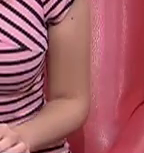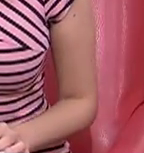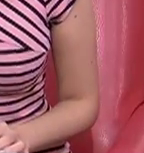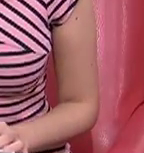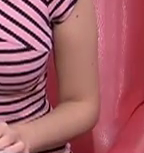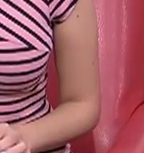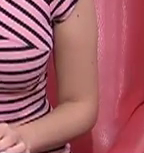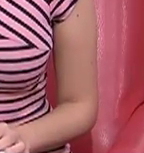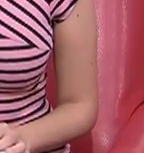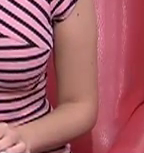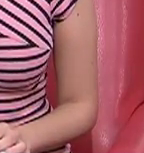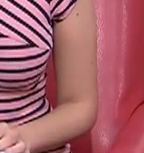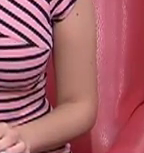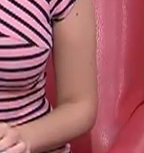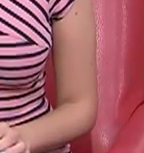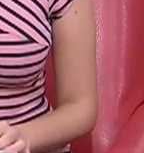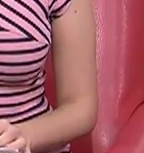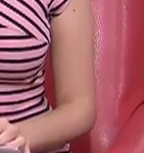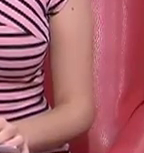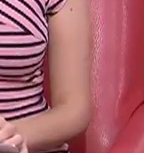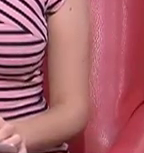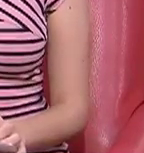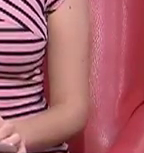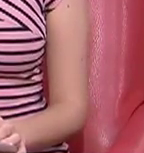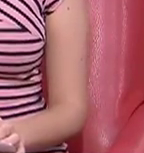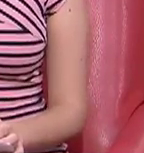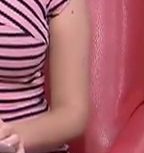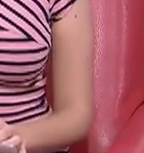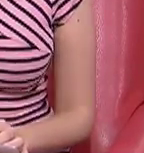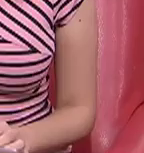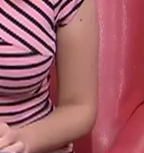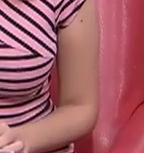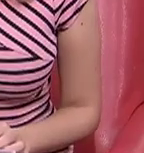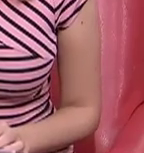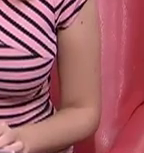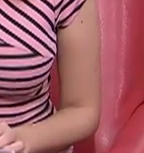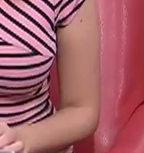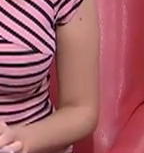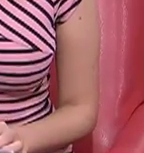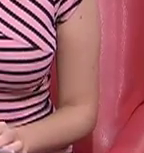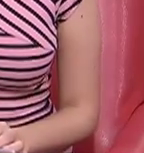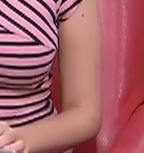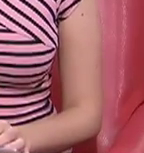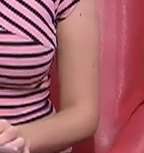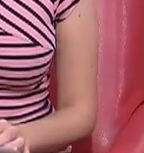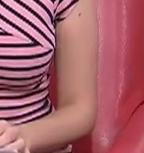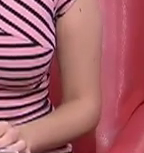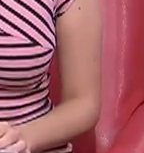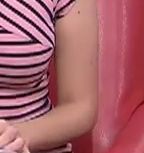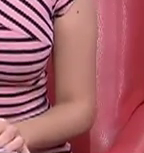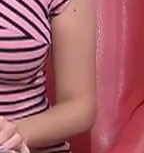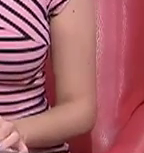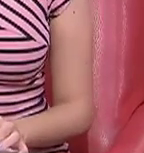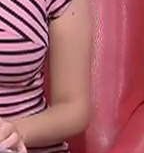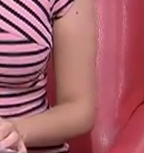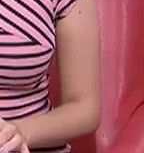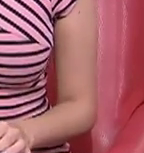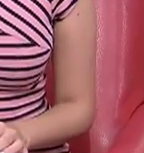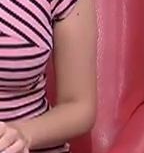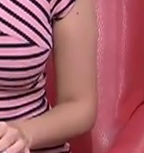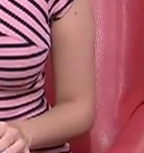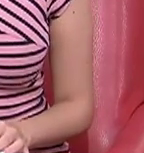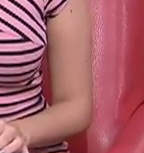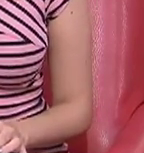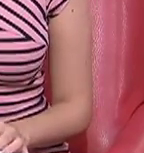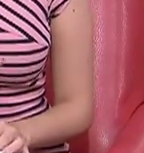Muy buenos días, qué gusto saludarlos esta mañana de miércoles, tanto por Ingenio y por Aprende de Televisión Educativa, por el canal 22. Y si tienen que salir ya